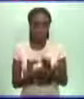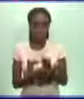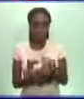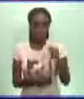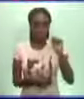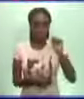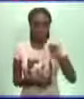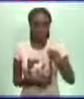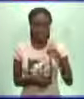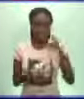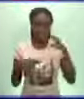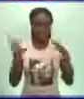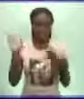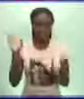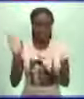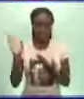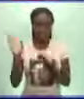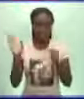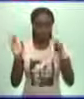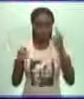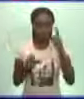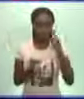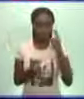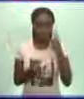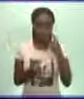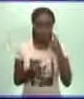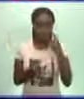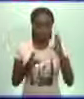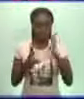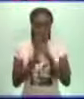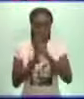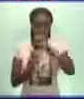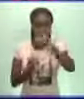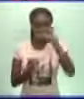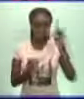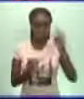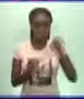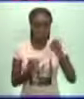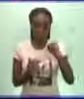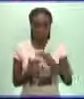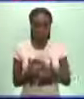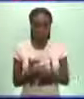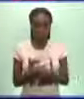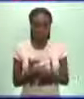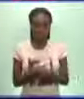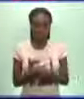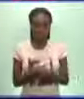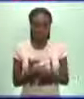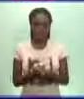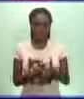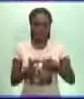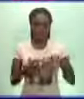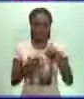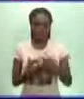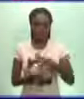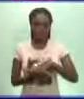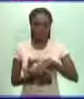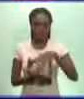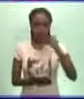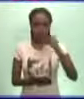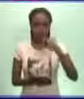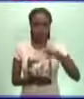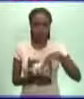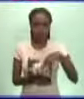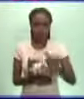observando es el de la Iglesia del Ángel, que a tamaño natural y esculpida en bronce, hay una estatua